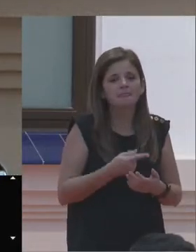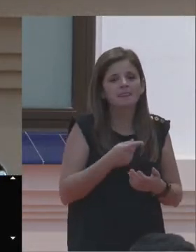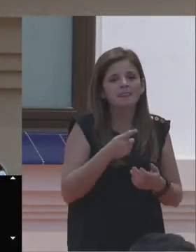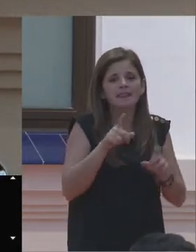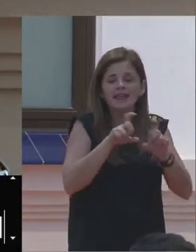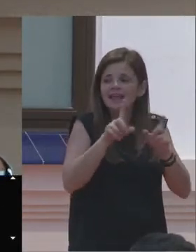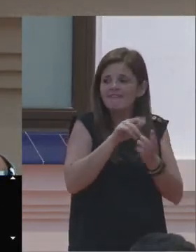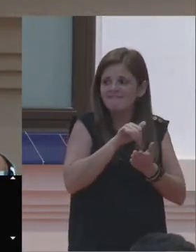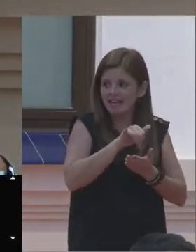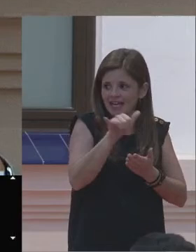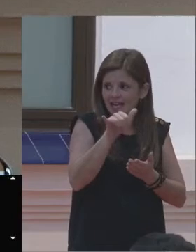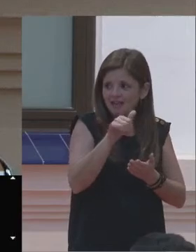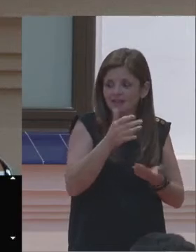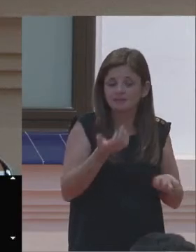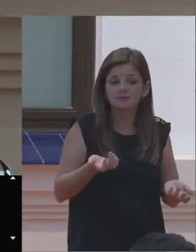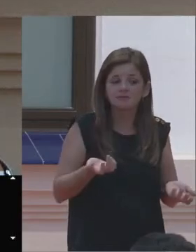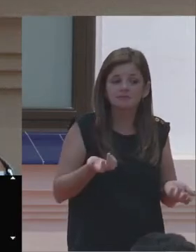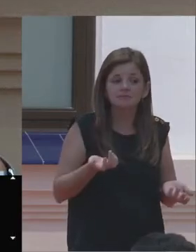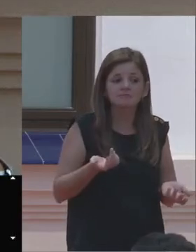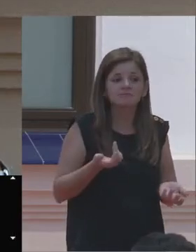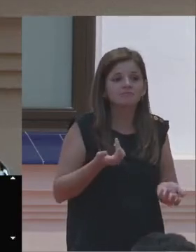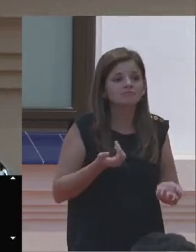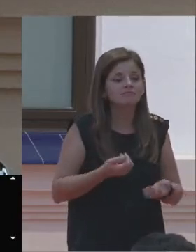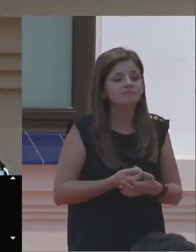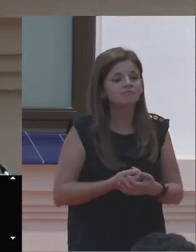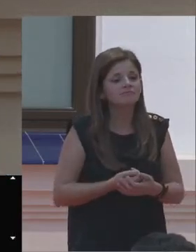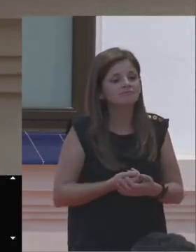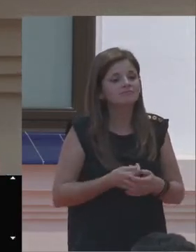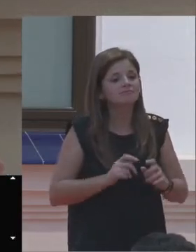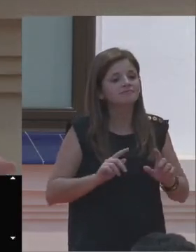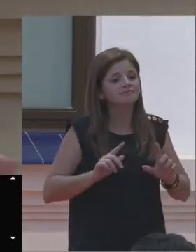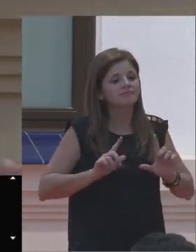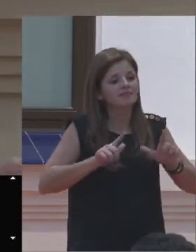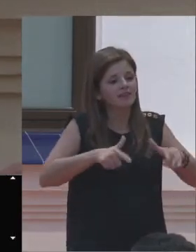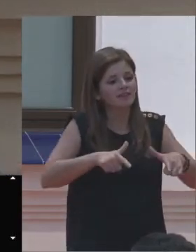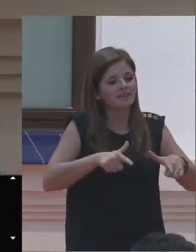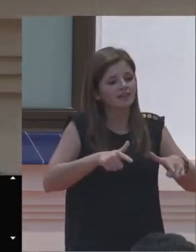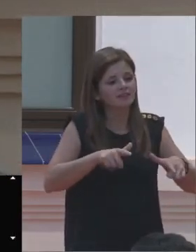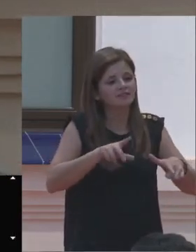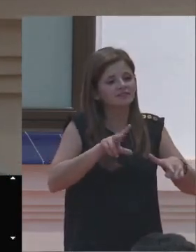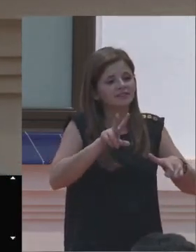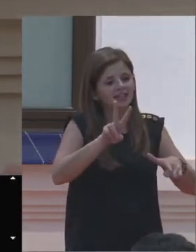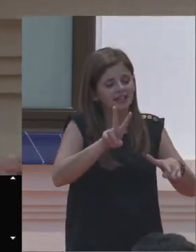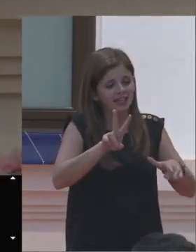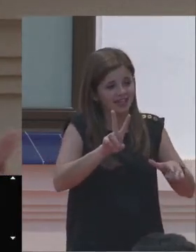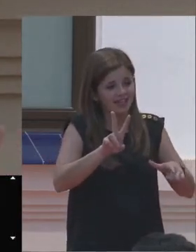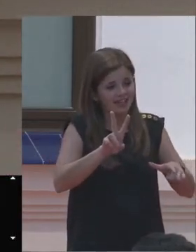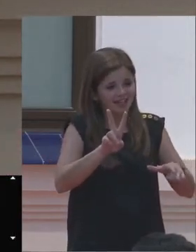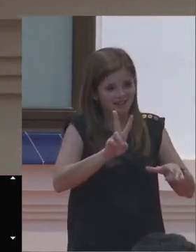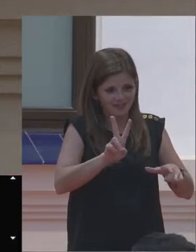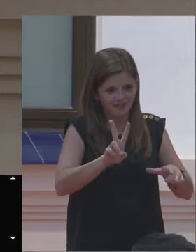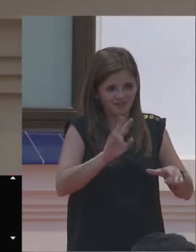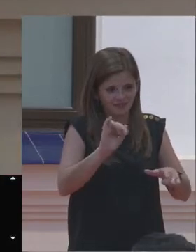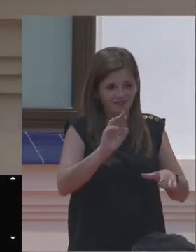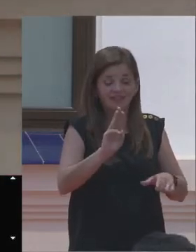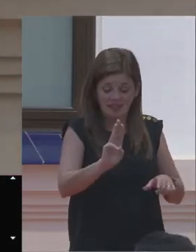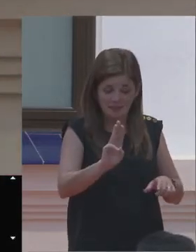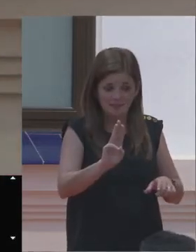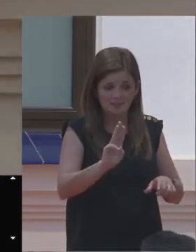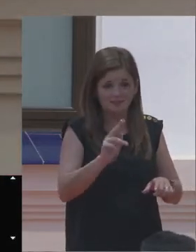Iberia saca las nuevas salas VIPs en los terminales, en los viejos terminales 1, 2 y 3,